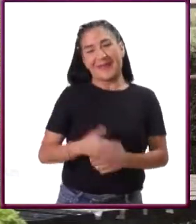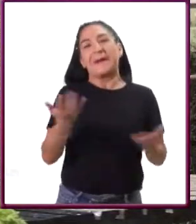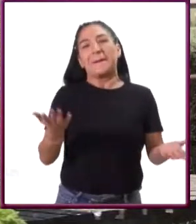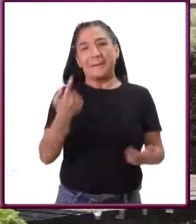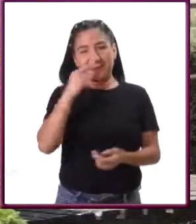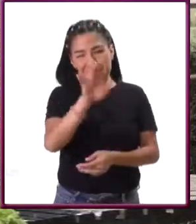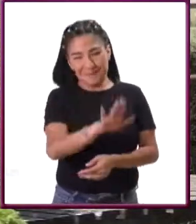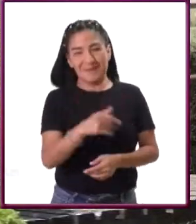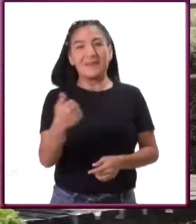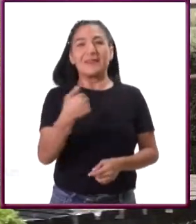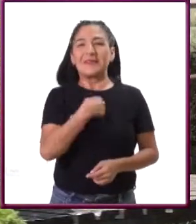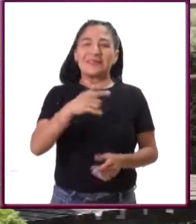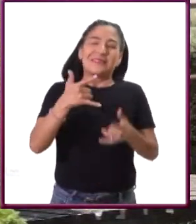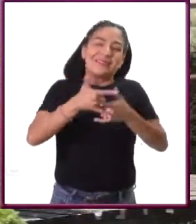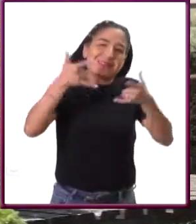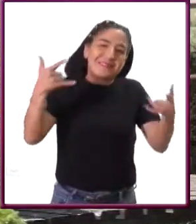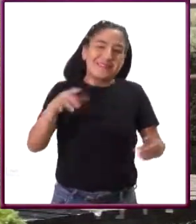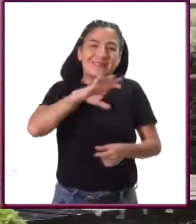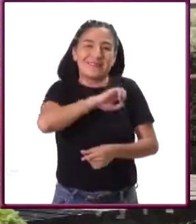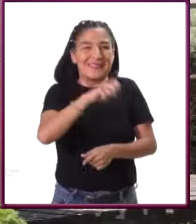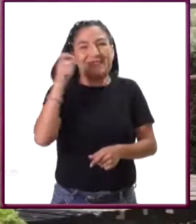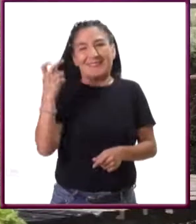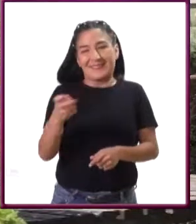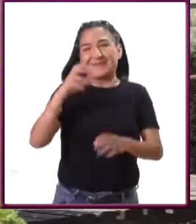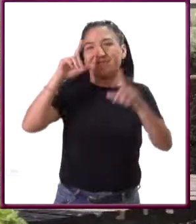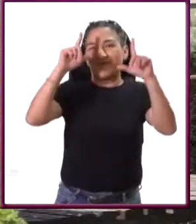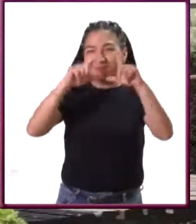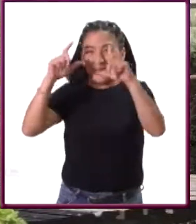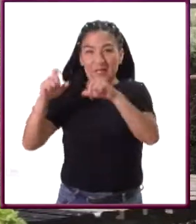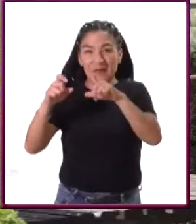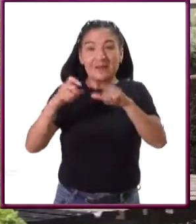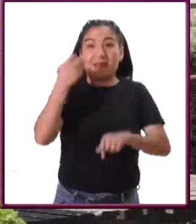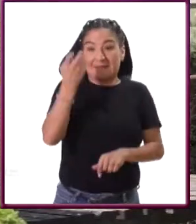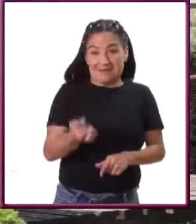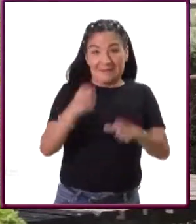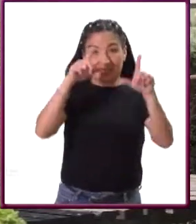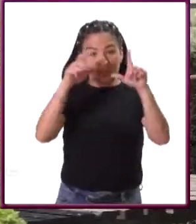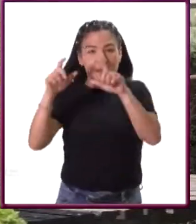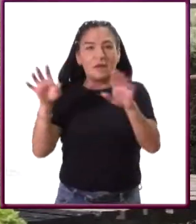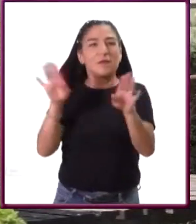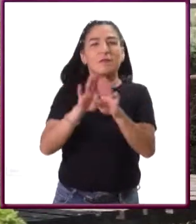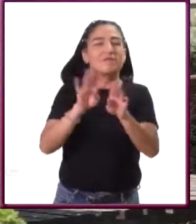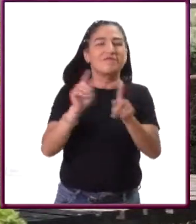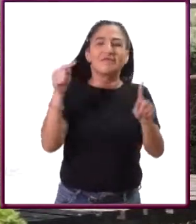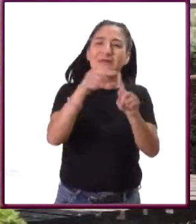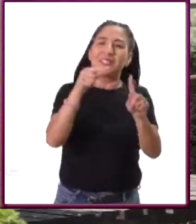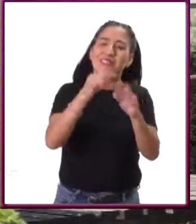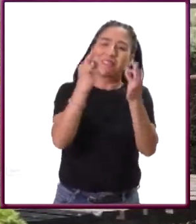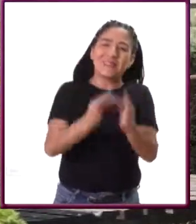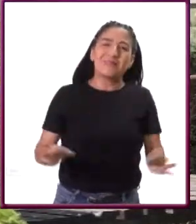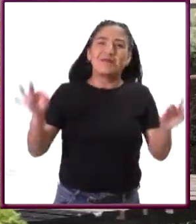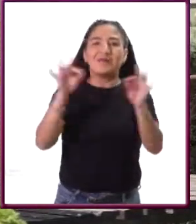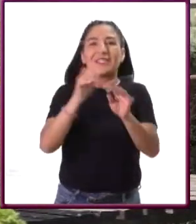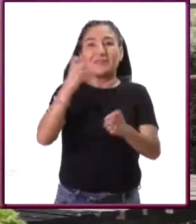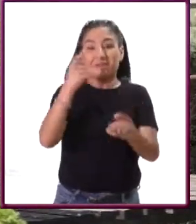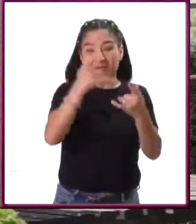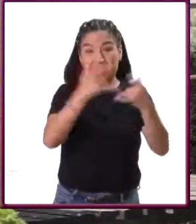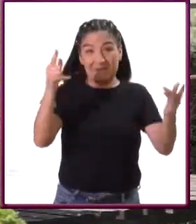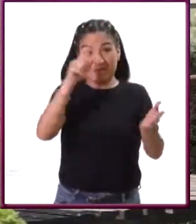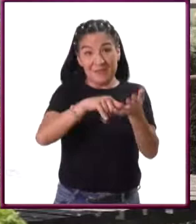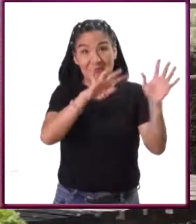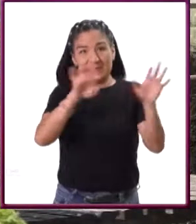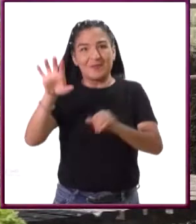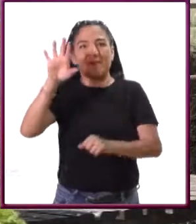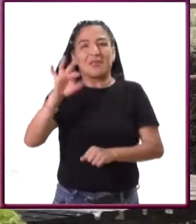Pues mira, me encanta la historia de la fotografía y esta cámara tuvo un capítulo importante en la historia de ella en